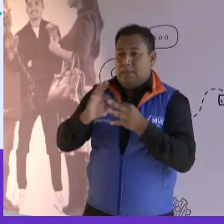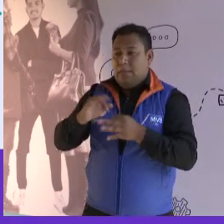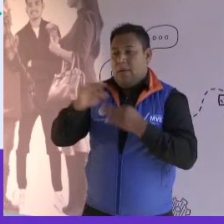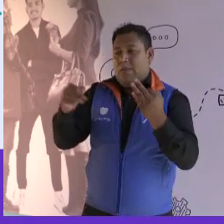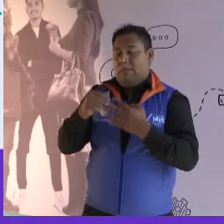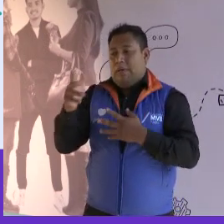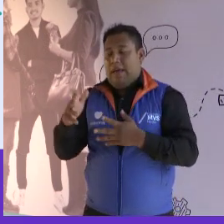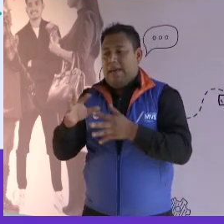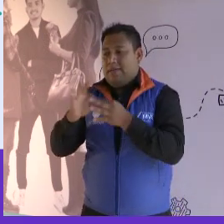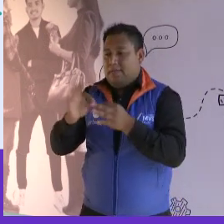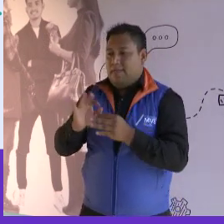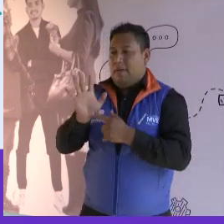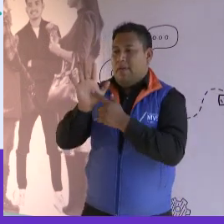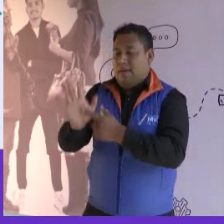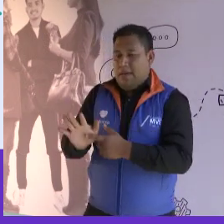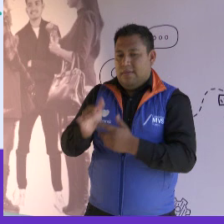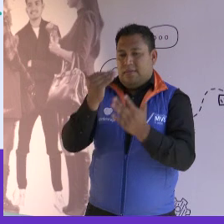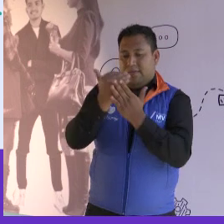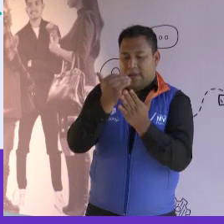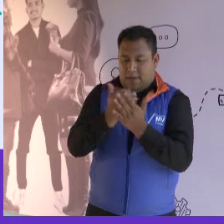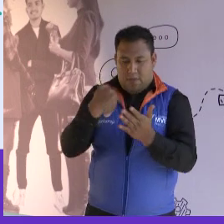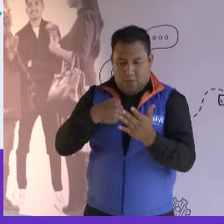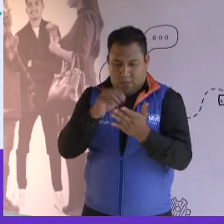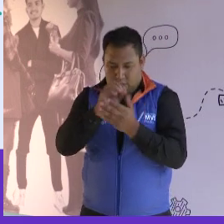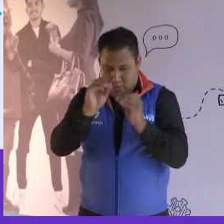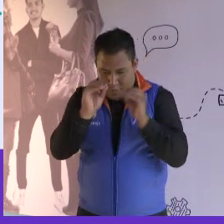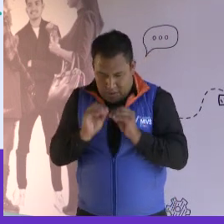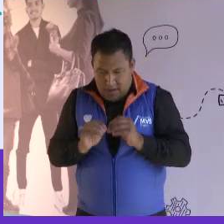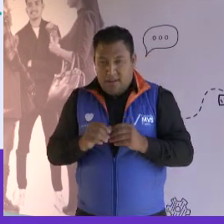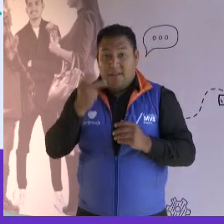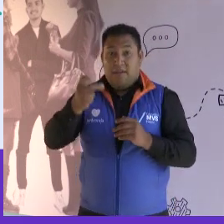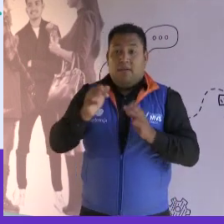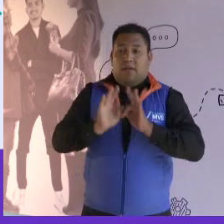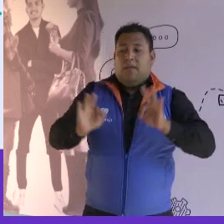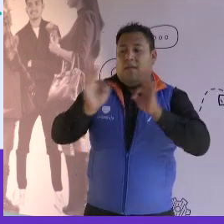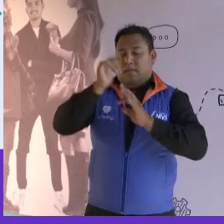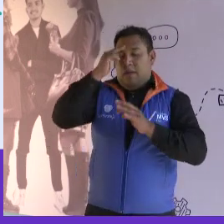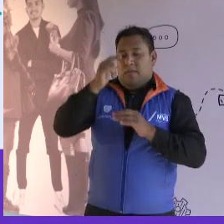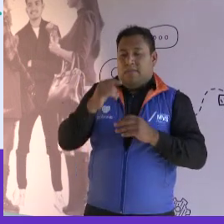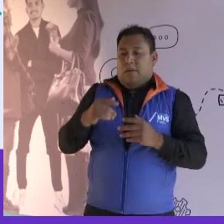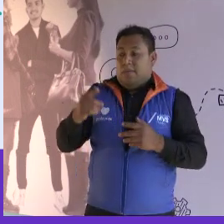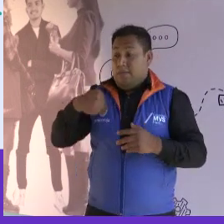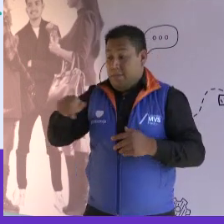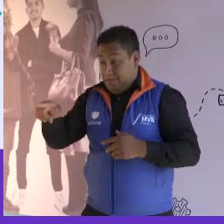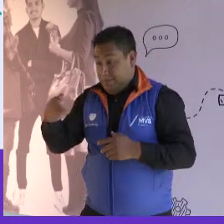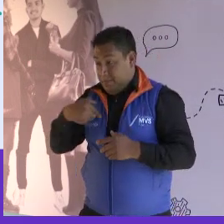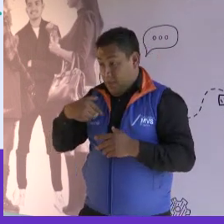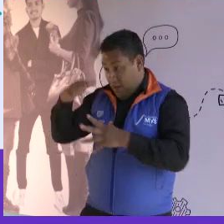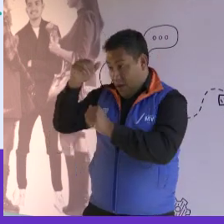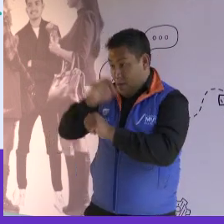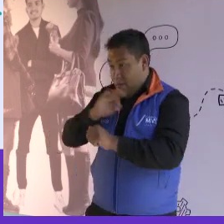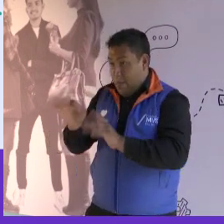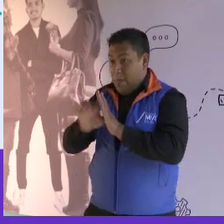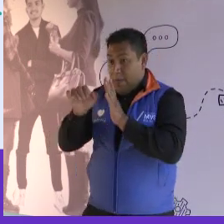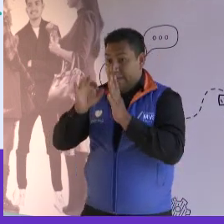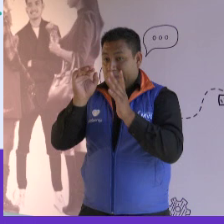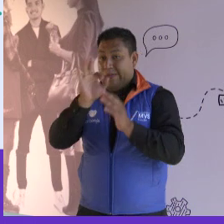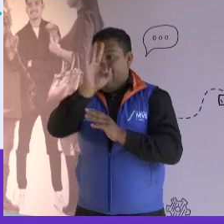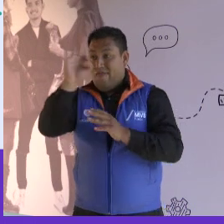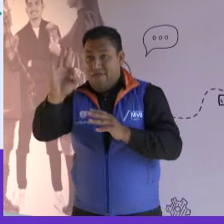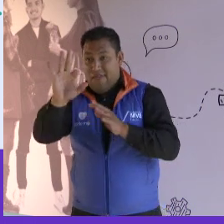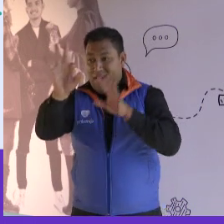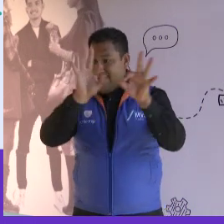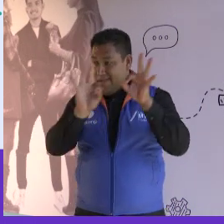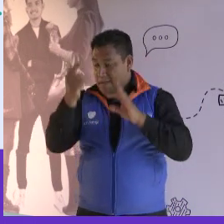blanco y negro, fue necesario distribuirlo y trazar una agenda compartida. Una agenda que implicó pues